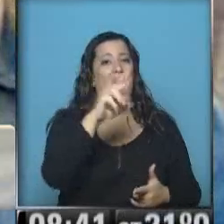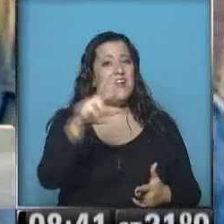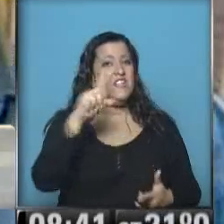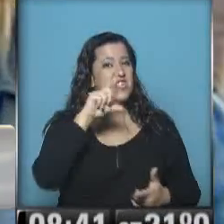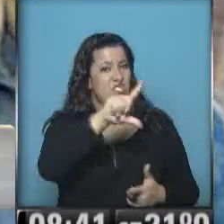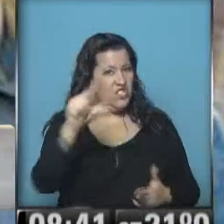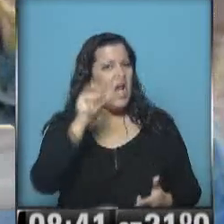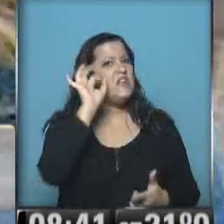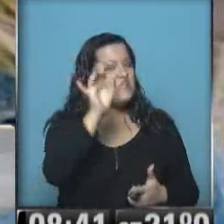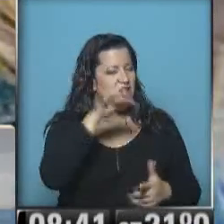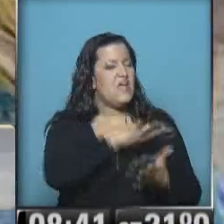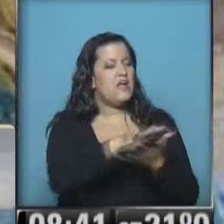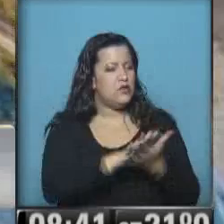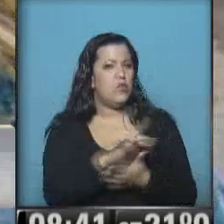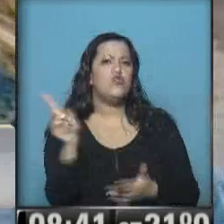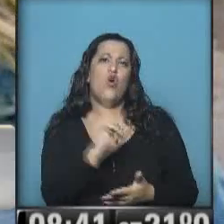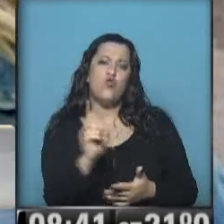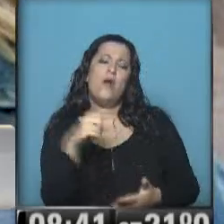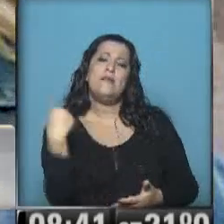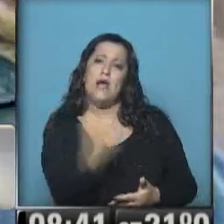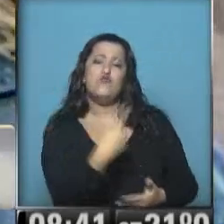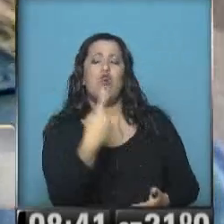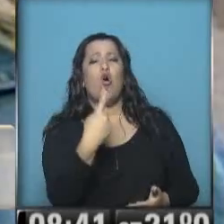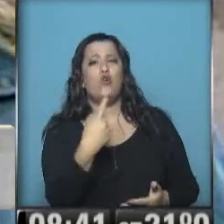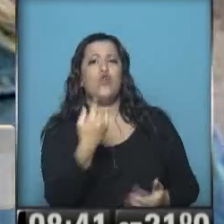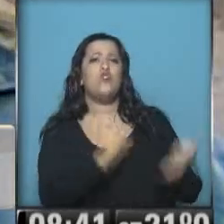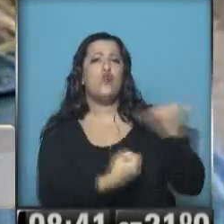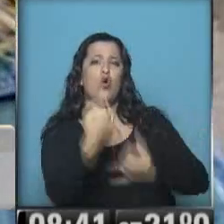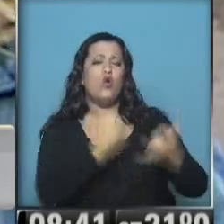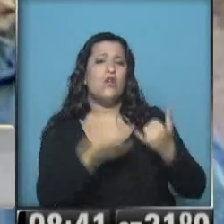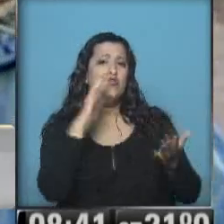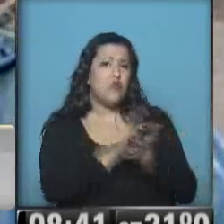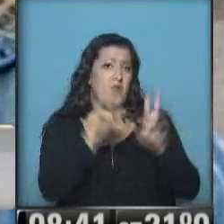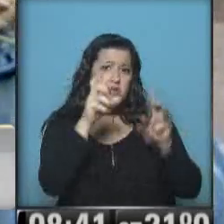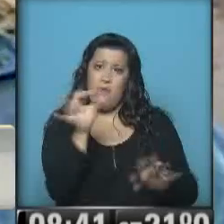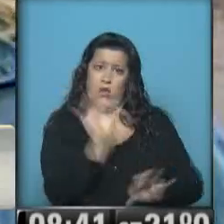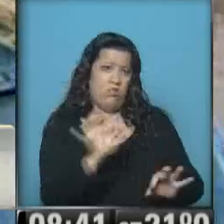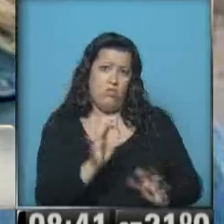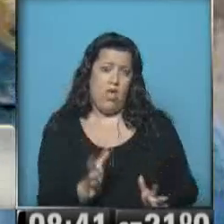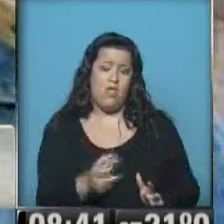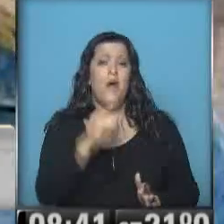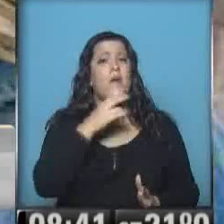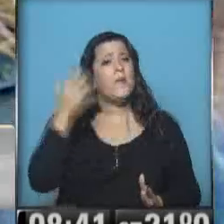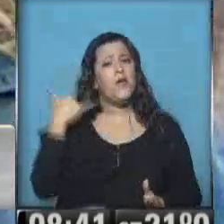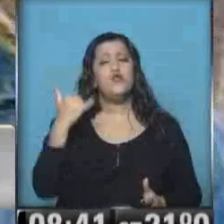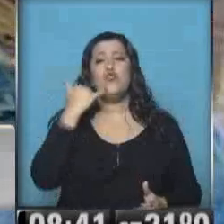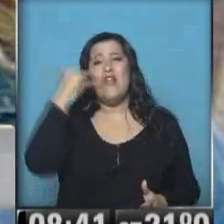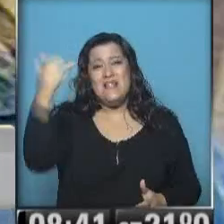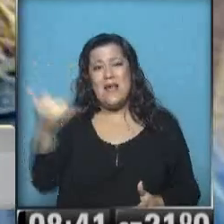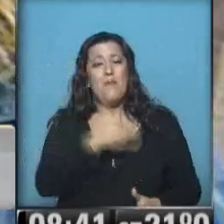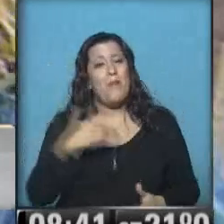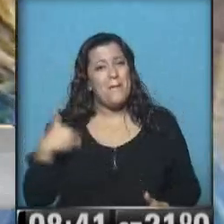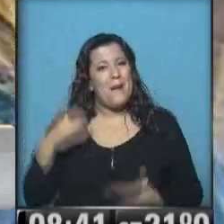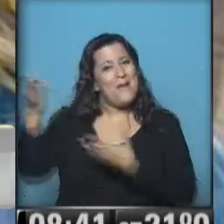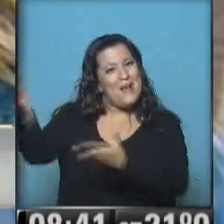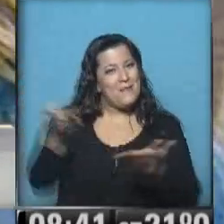situación en ningún momento nos hicieron a nosotros nos dieron conocimiento de esto el día viernes yo llamo a esta mamá para invitar que